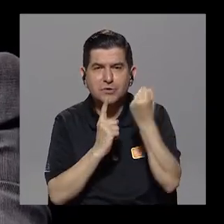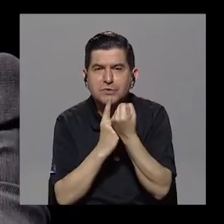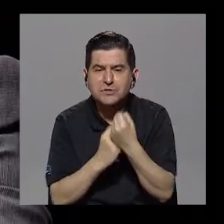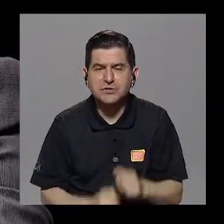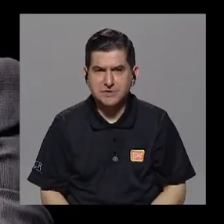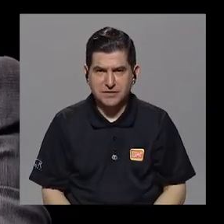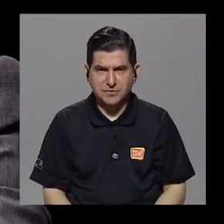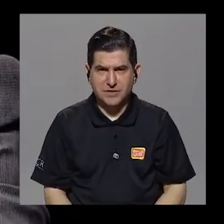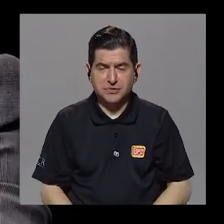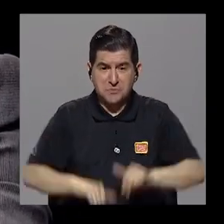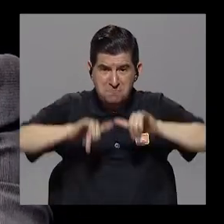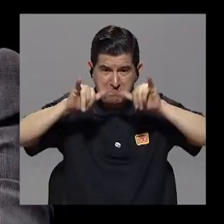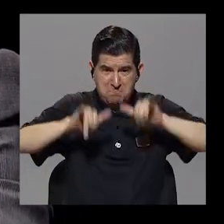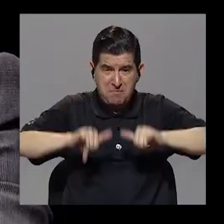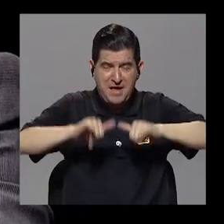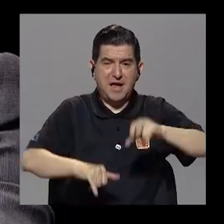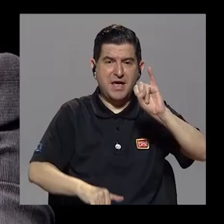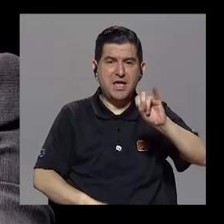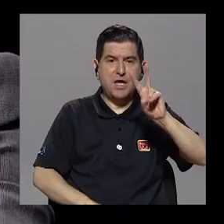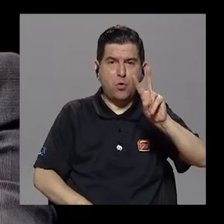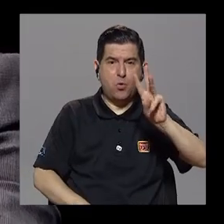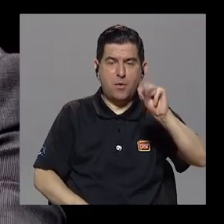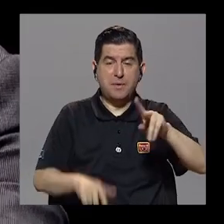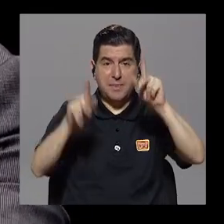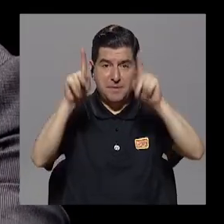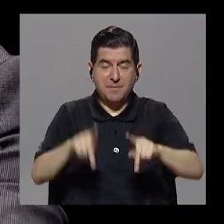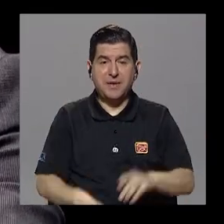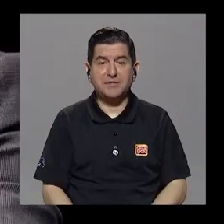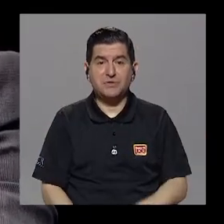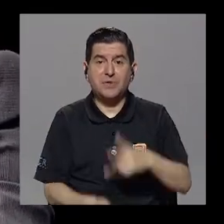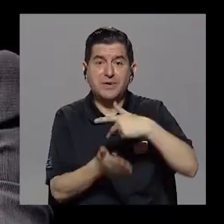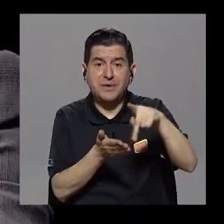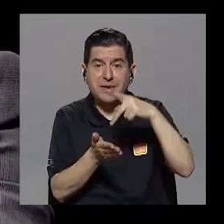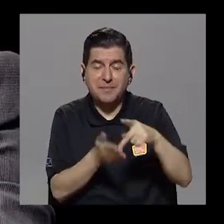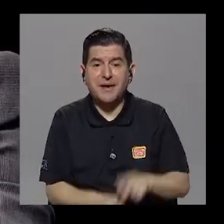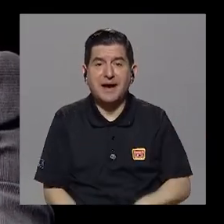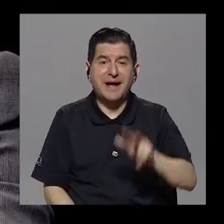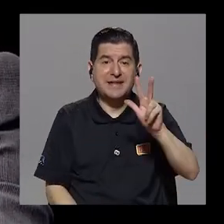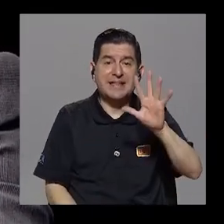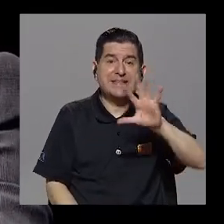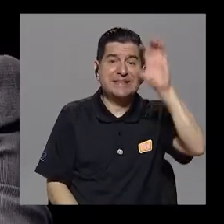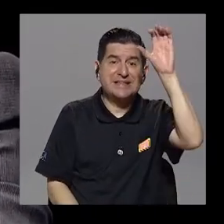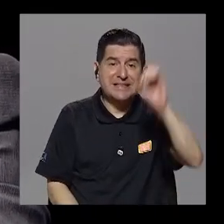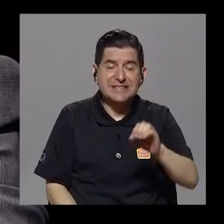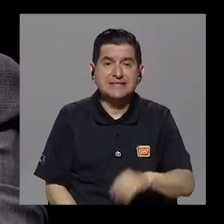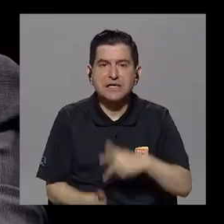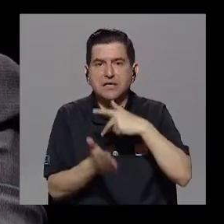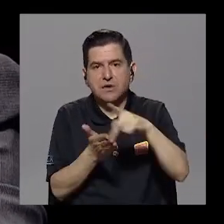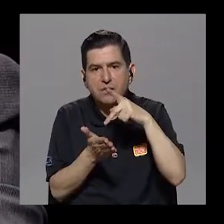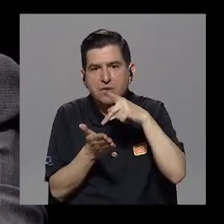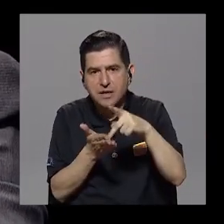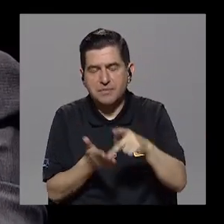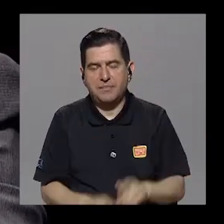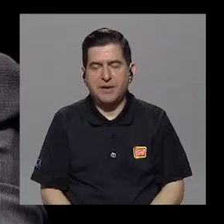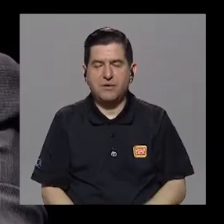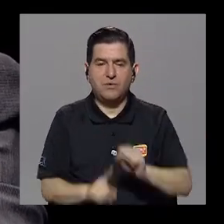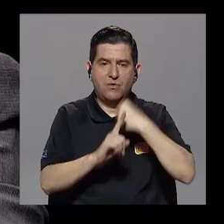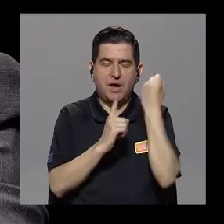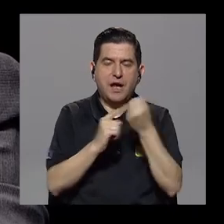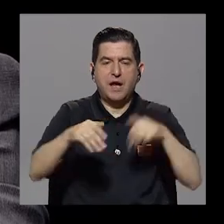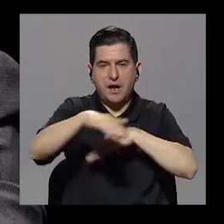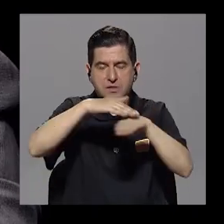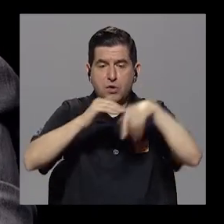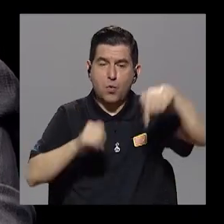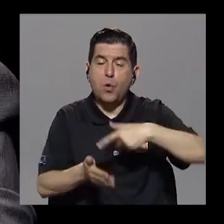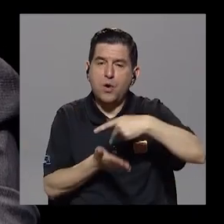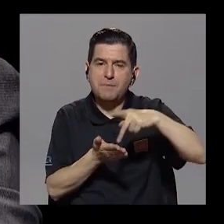a un nivel que para que se sostenga el IUVM la gente tendría que estar pagando 35% del salario en su escenario